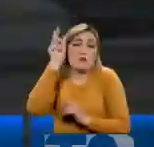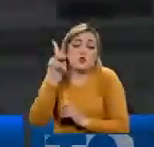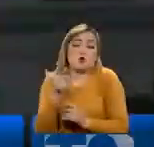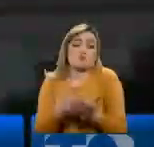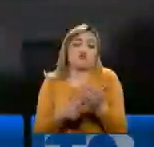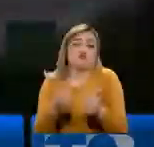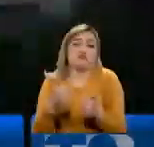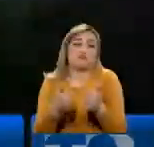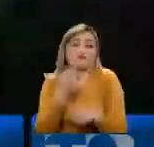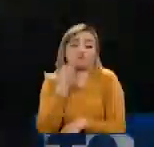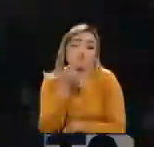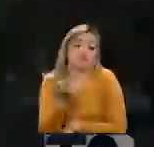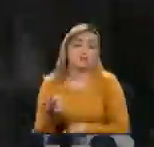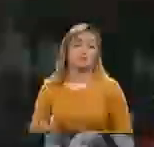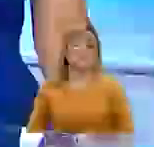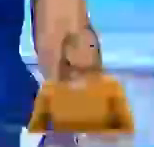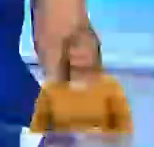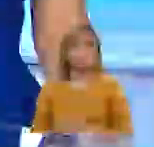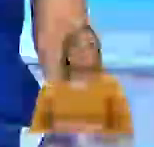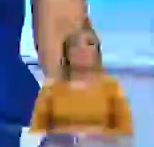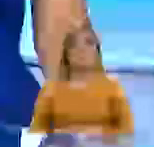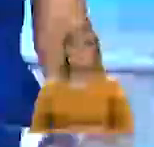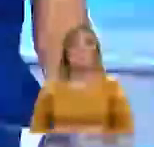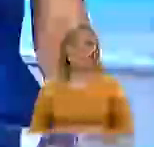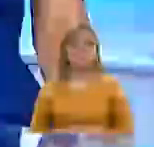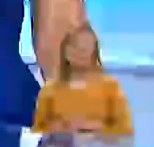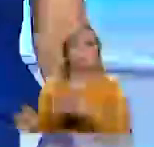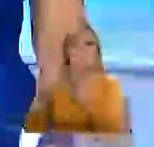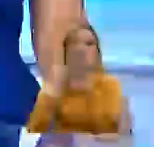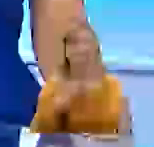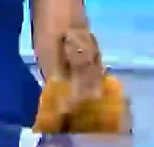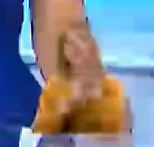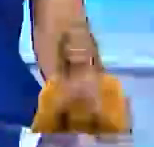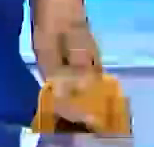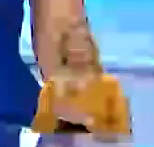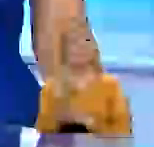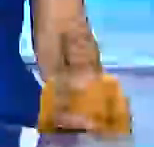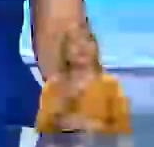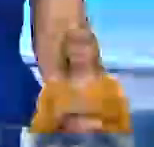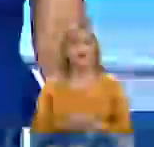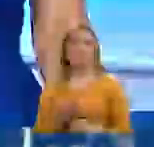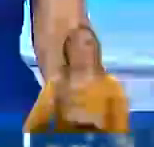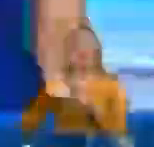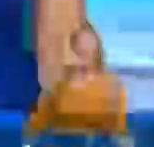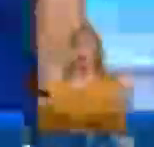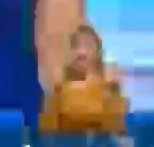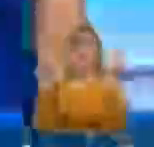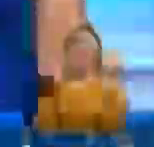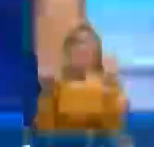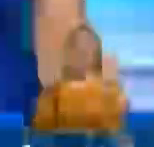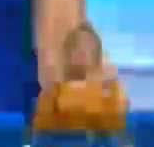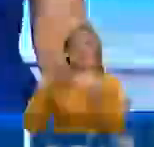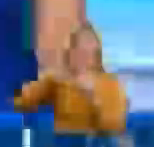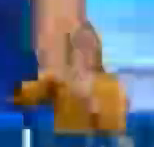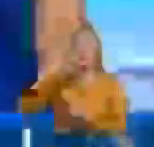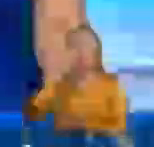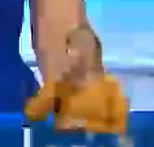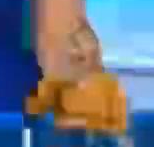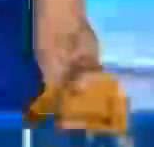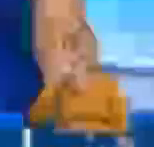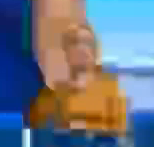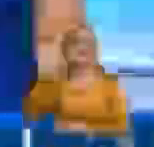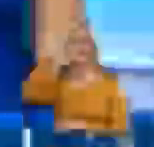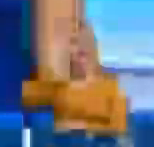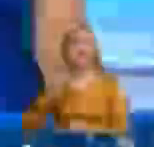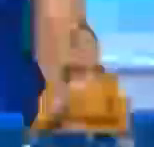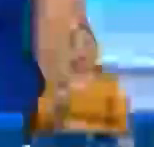Freddy Paredes, 24 horas. Analistas consideran que para captar el voto joven, que representa cerca del 46%